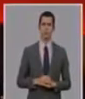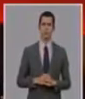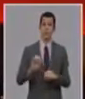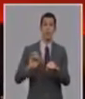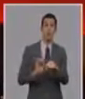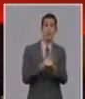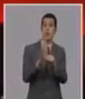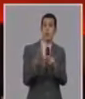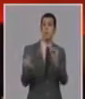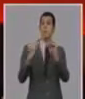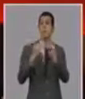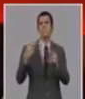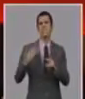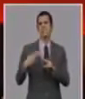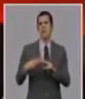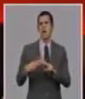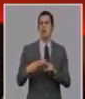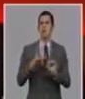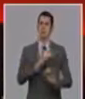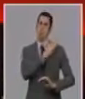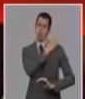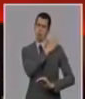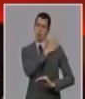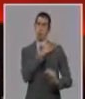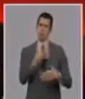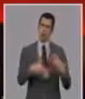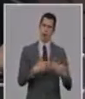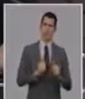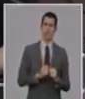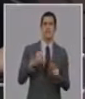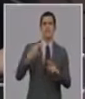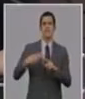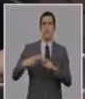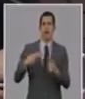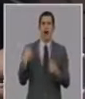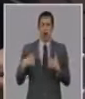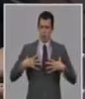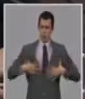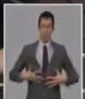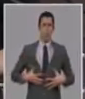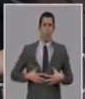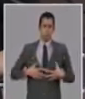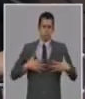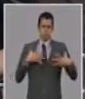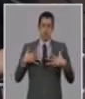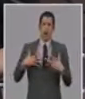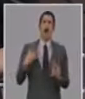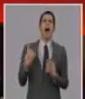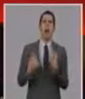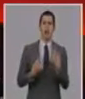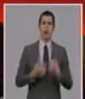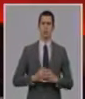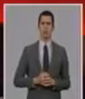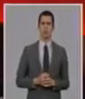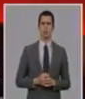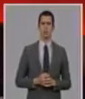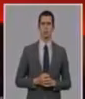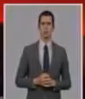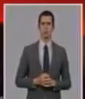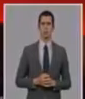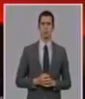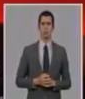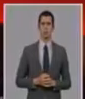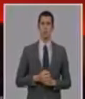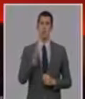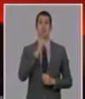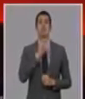siendo joven, si se adquiere una determinada carga viral y hay una respuesta inflamatoria severa, puede también pasar un niño